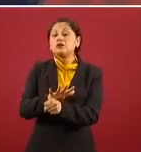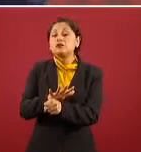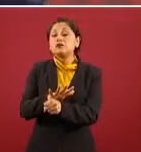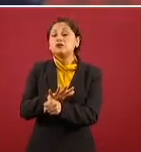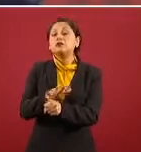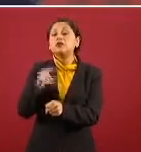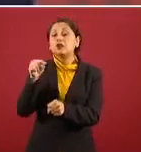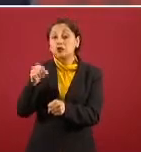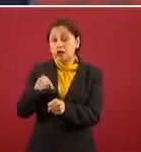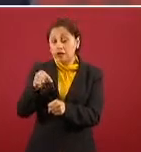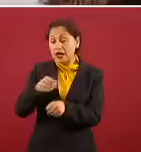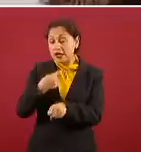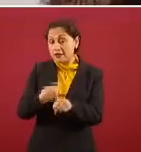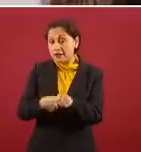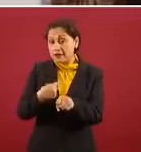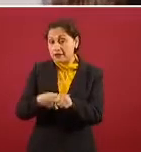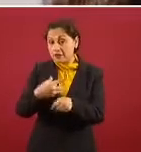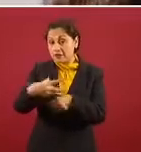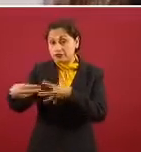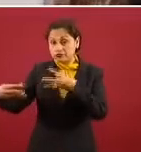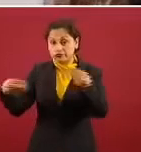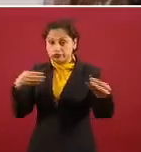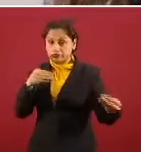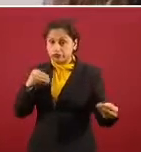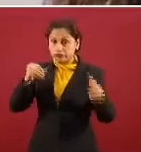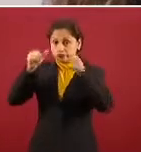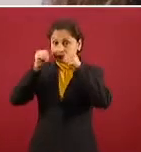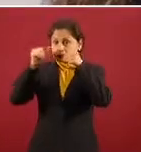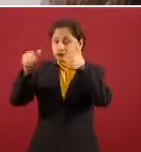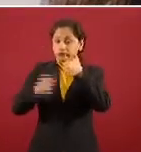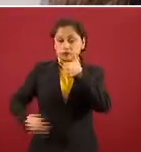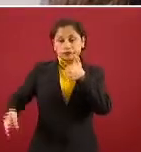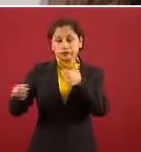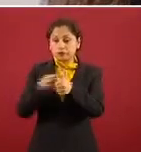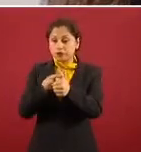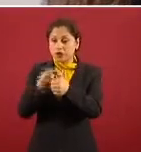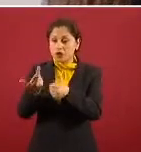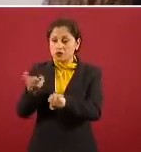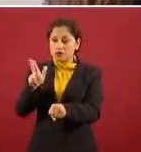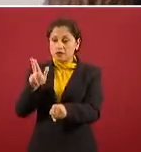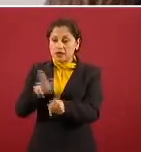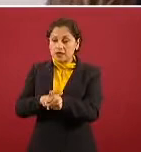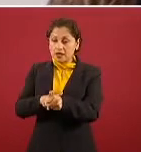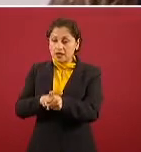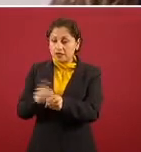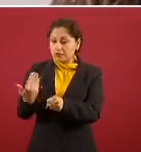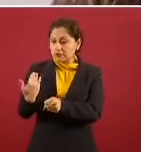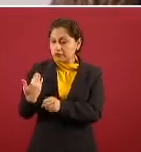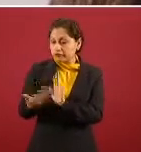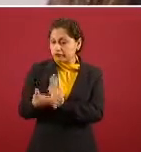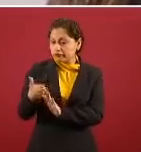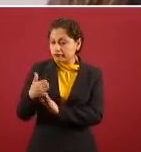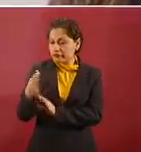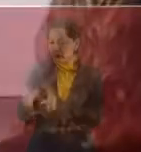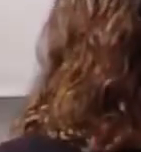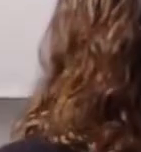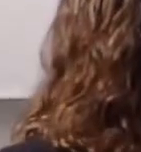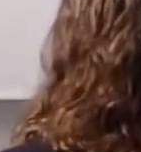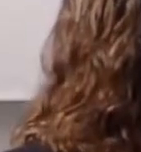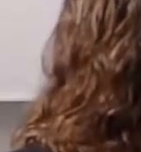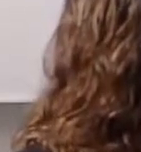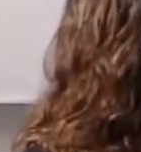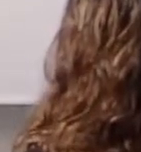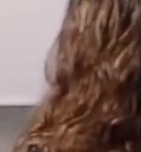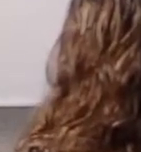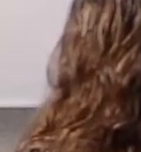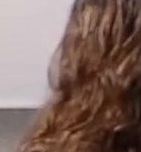dándole prioridad a los hospitales que les faltaba muy poco para